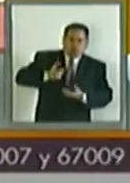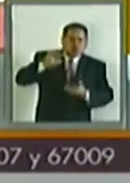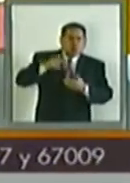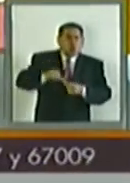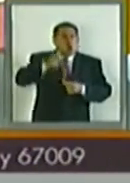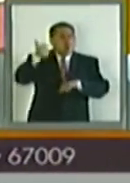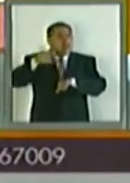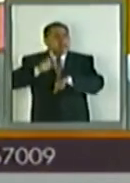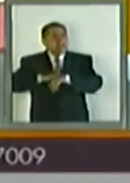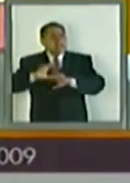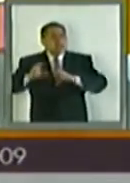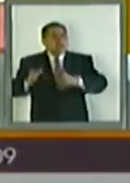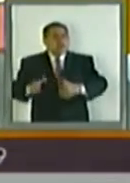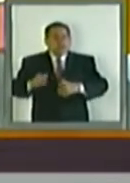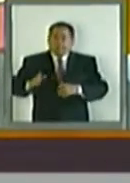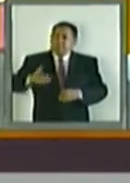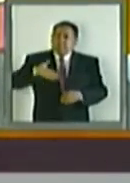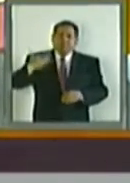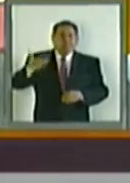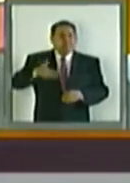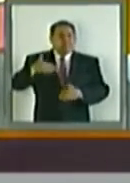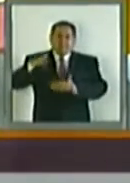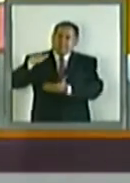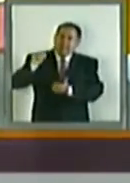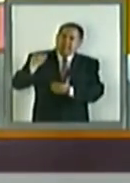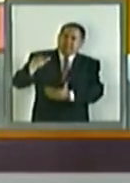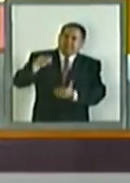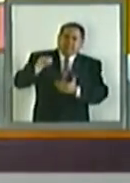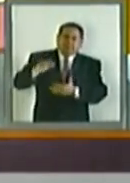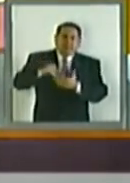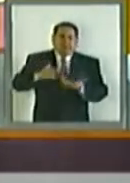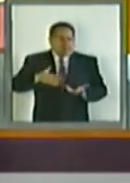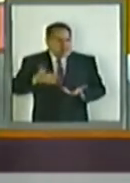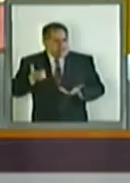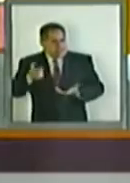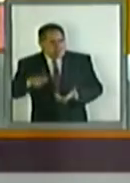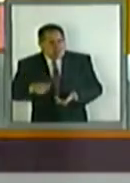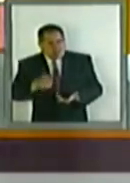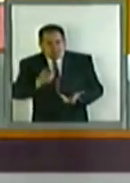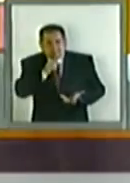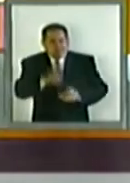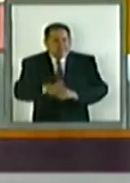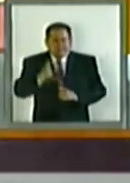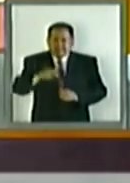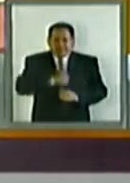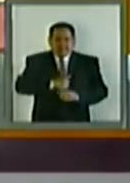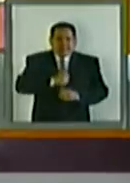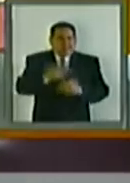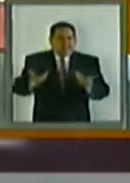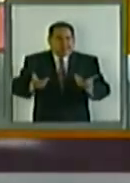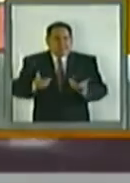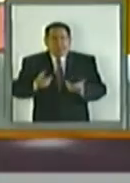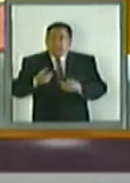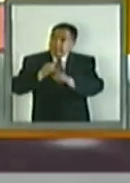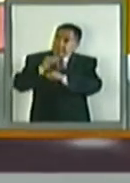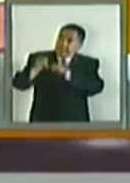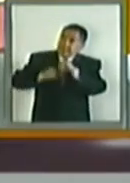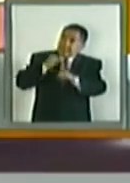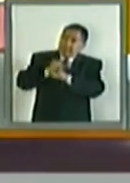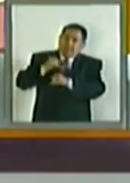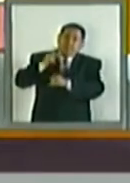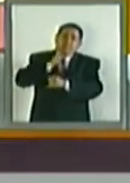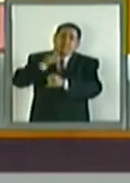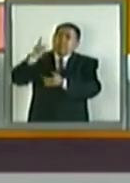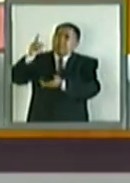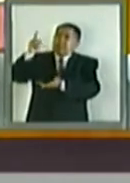otras administraciones tuvieron el beneficio de poder contar con ese dinero. Desgraciadamente, los precios internacionales de los